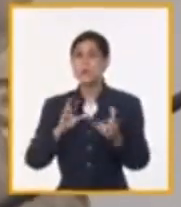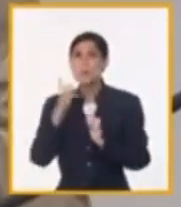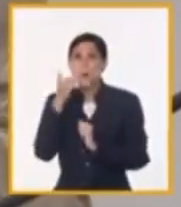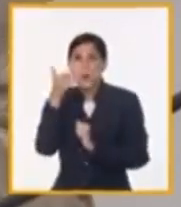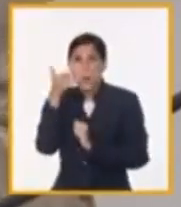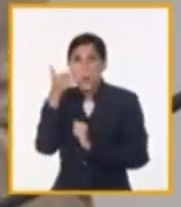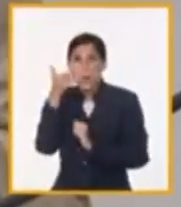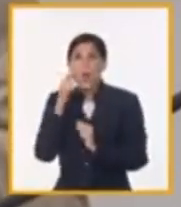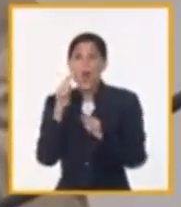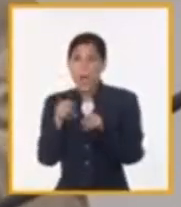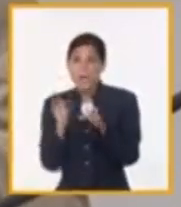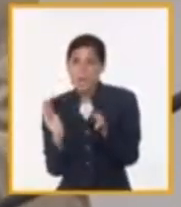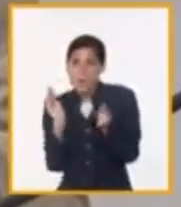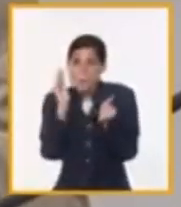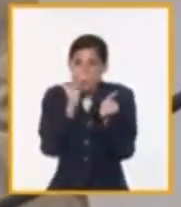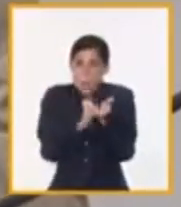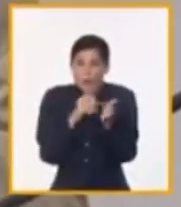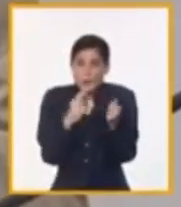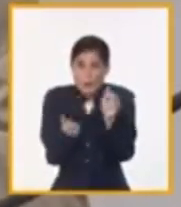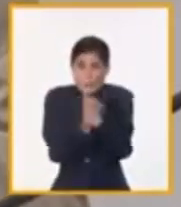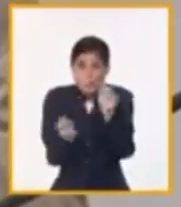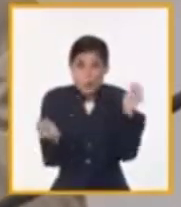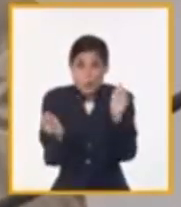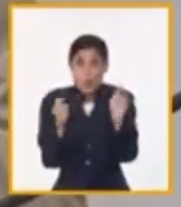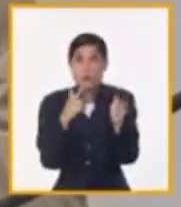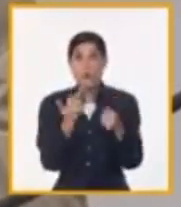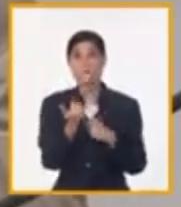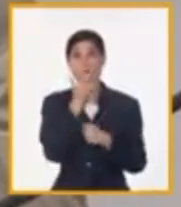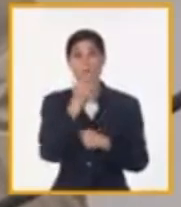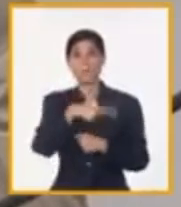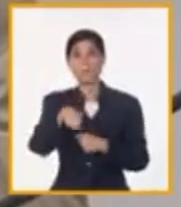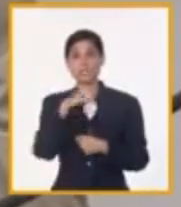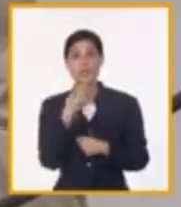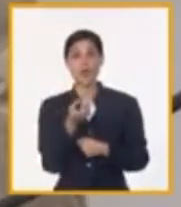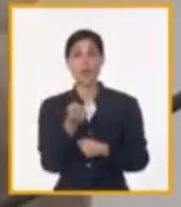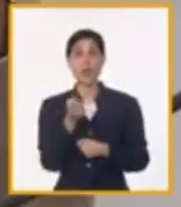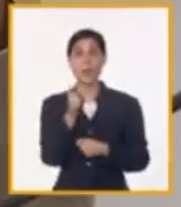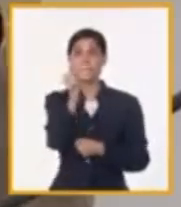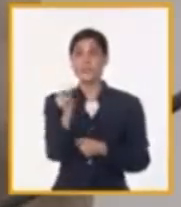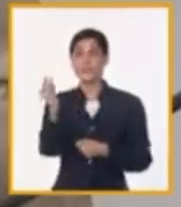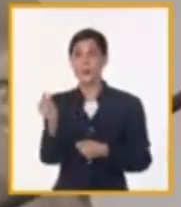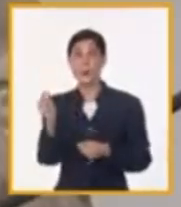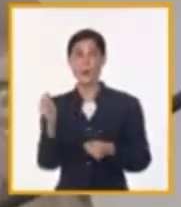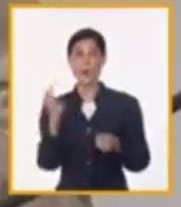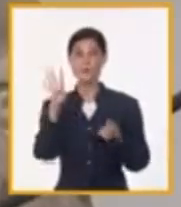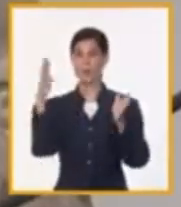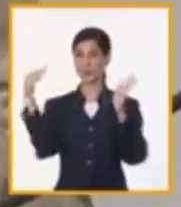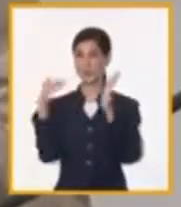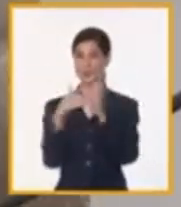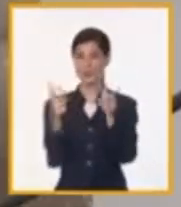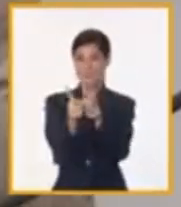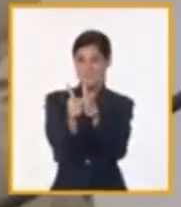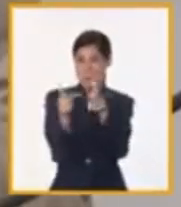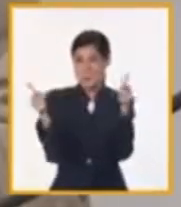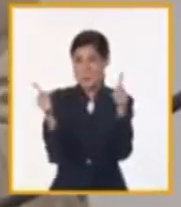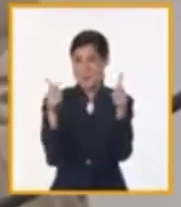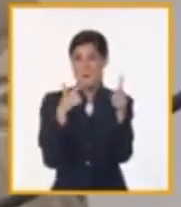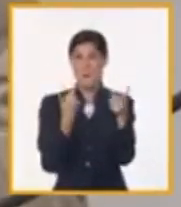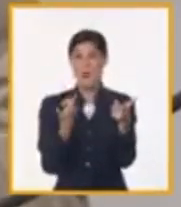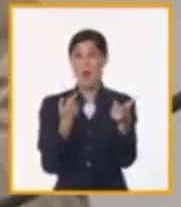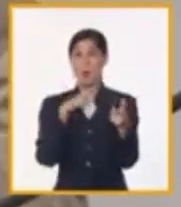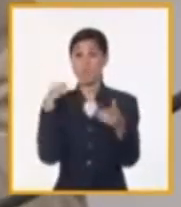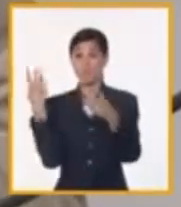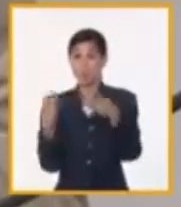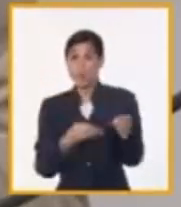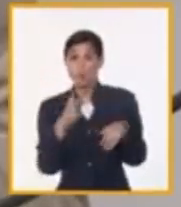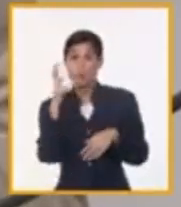son más de 3000 personas 4000 personas hay alrededor de más de 50 heridos digo muertos